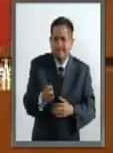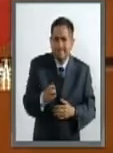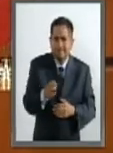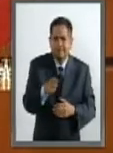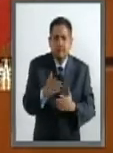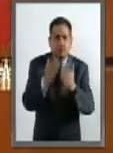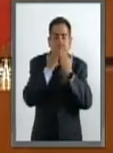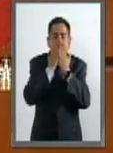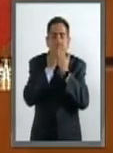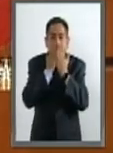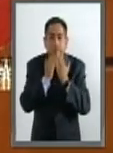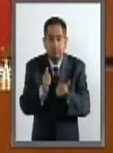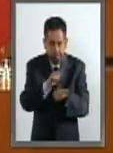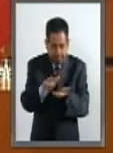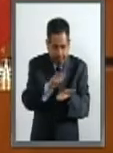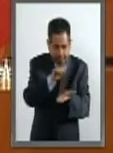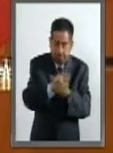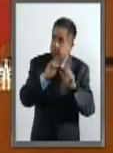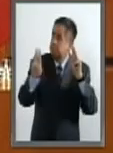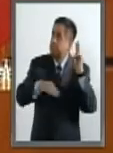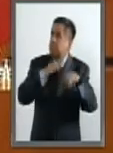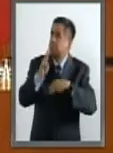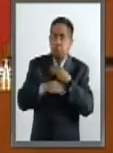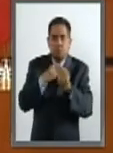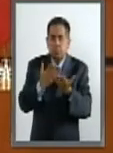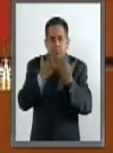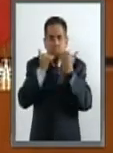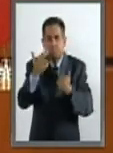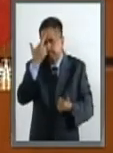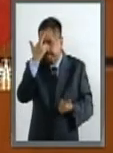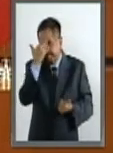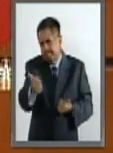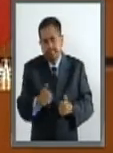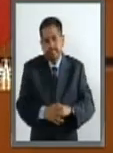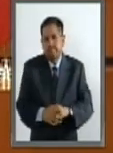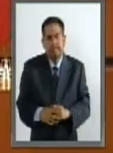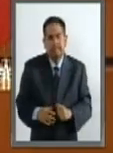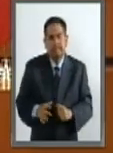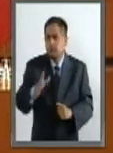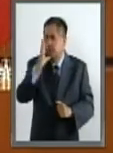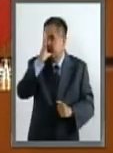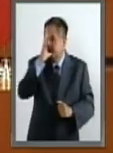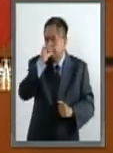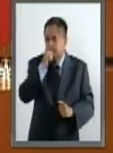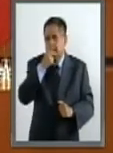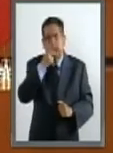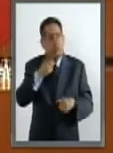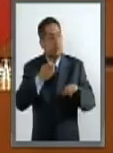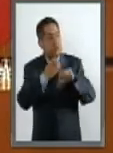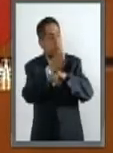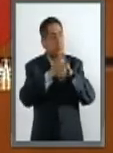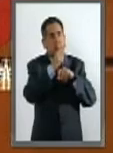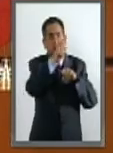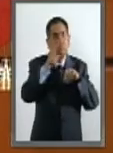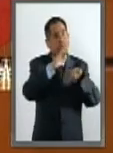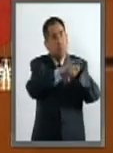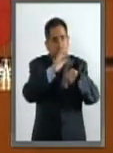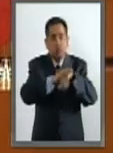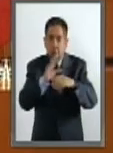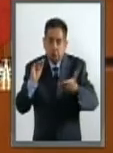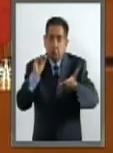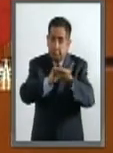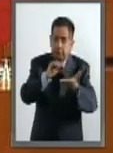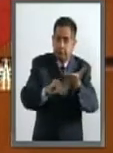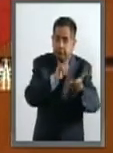ningún fundamento legal en el mundo. No podemos nosotros llamar a los congresos locales a que se legisle